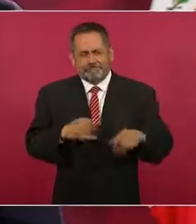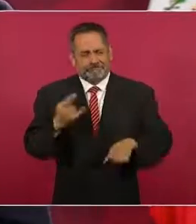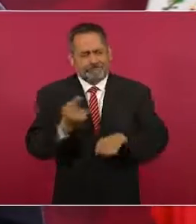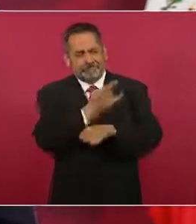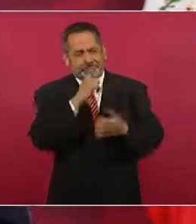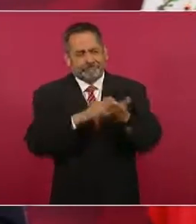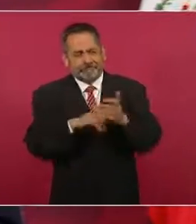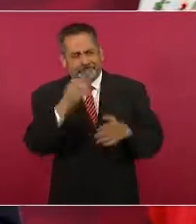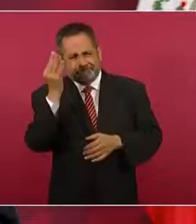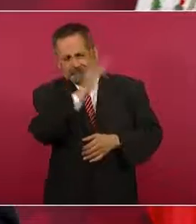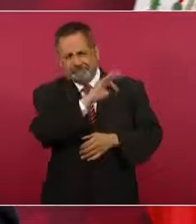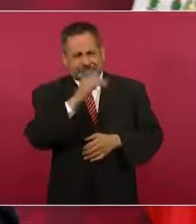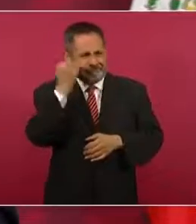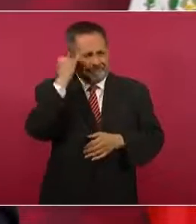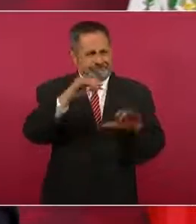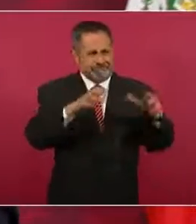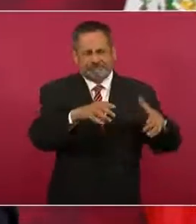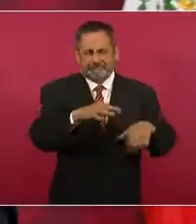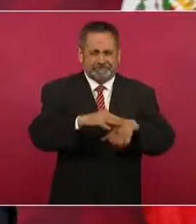anacronismo?